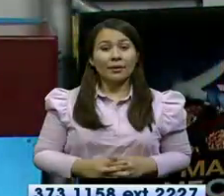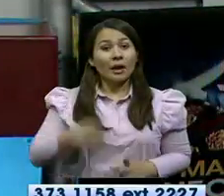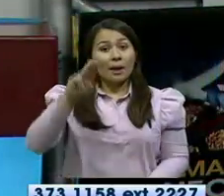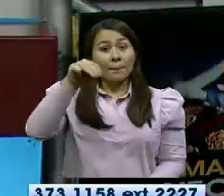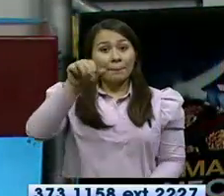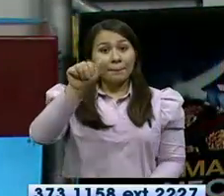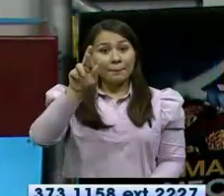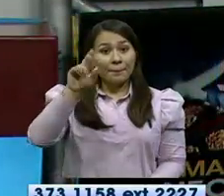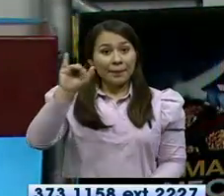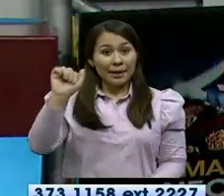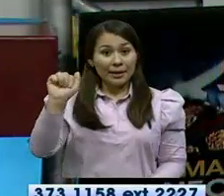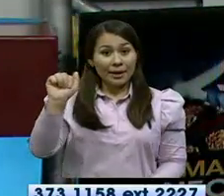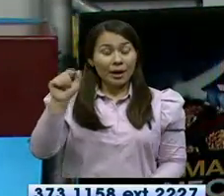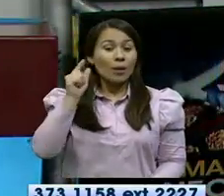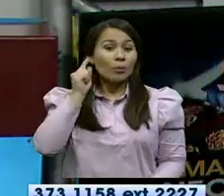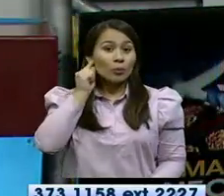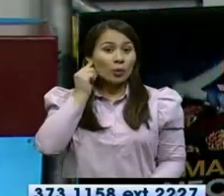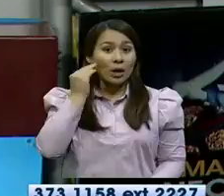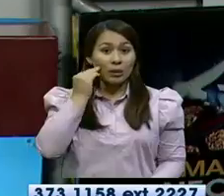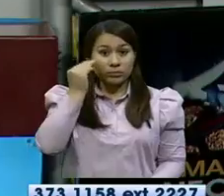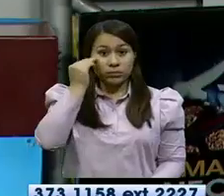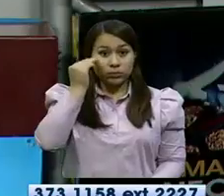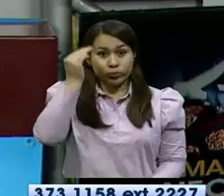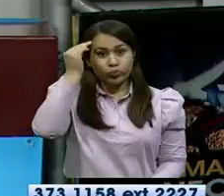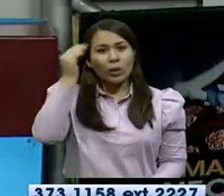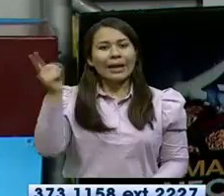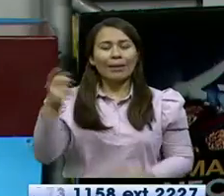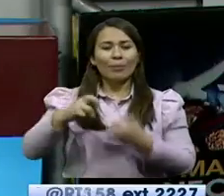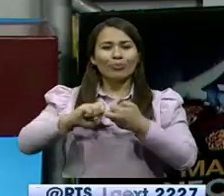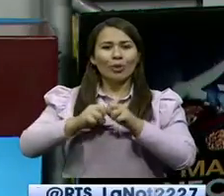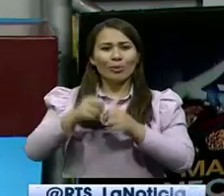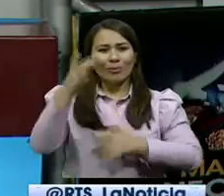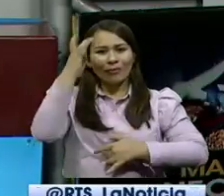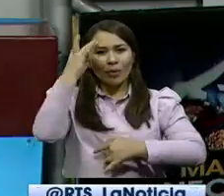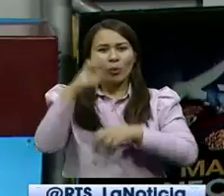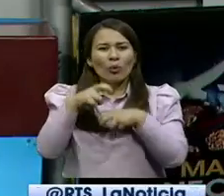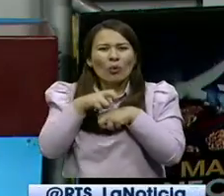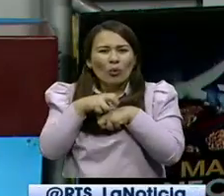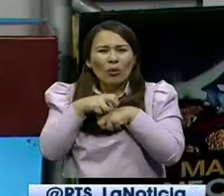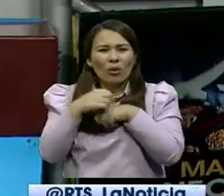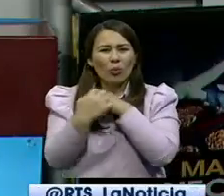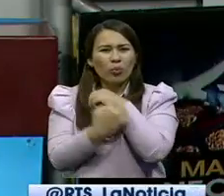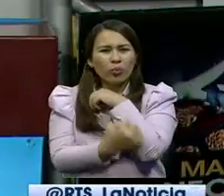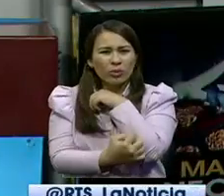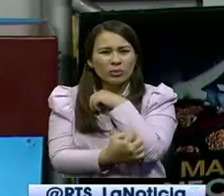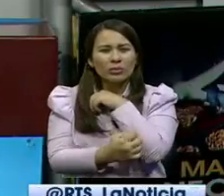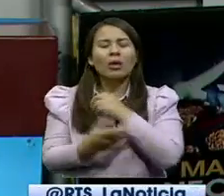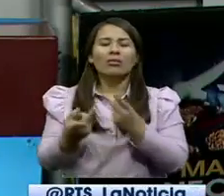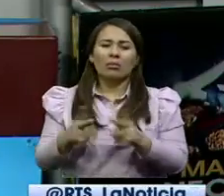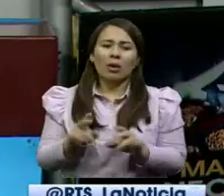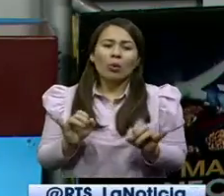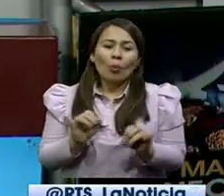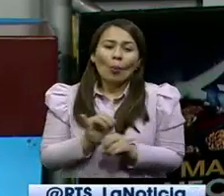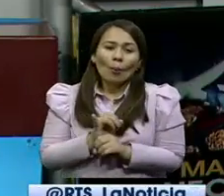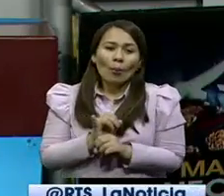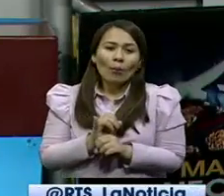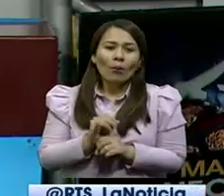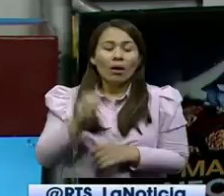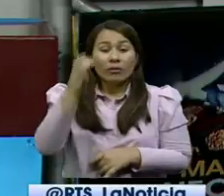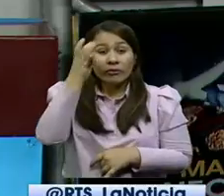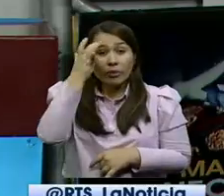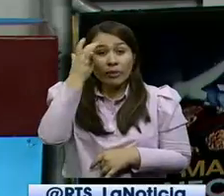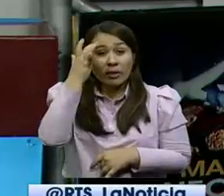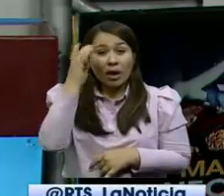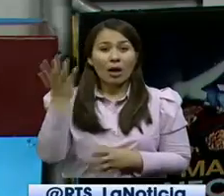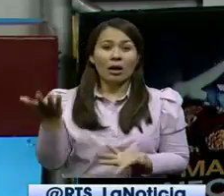María Victoria Díaz es una adulta mayor que padece artrosis crónica y una anemia aguda que la tiene postrada en una cama. Su